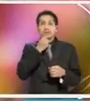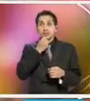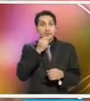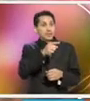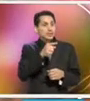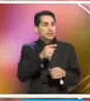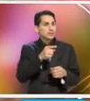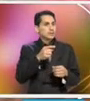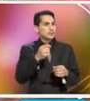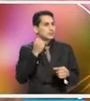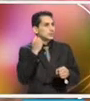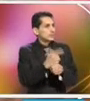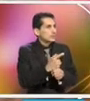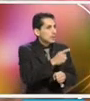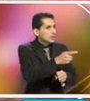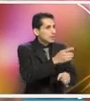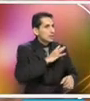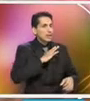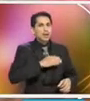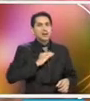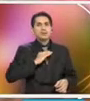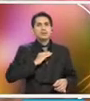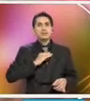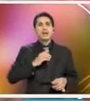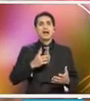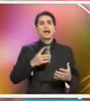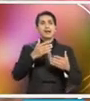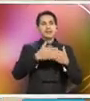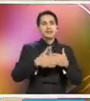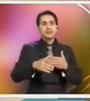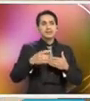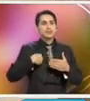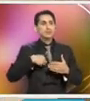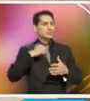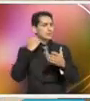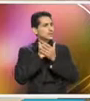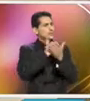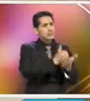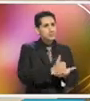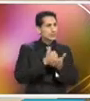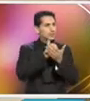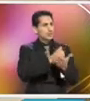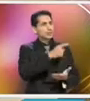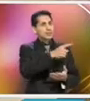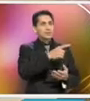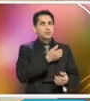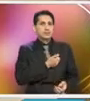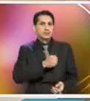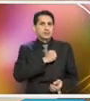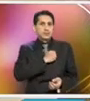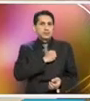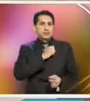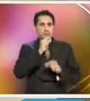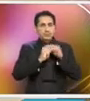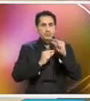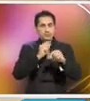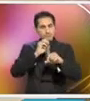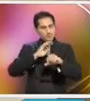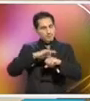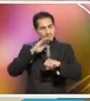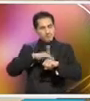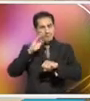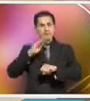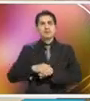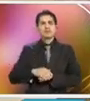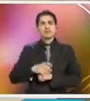medida de que sea oportuna la atención médica, el acceso a un tratamiento, se elevan las probabilidades de recuperación y eso es importantísimo